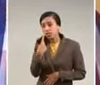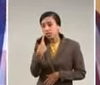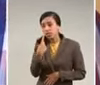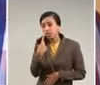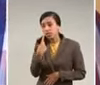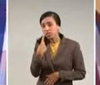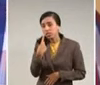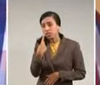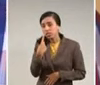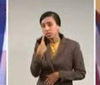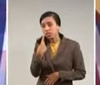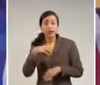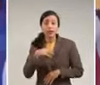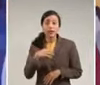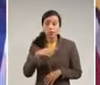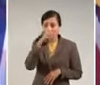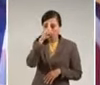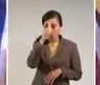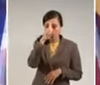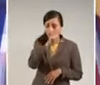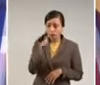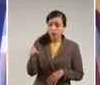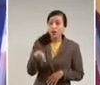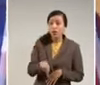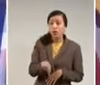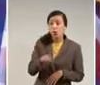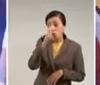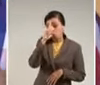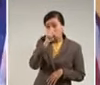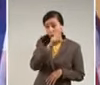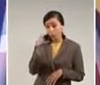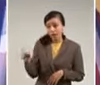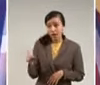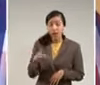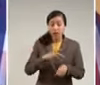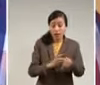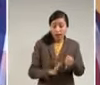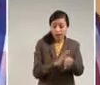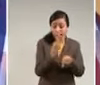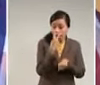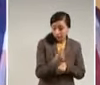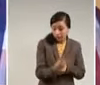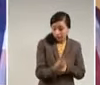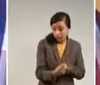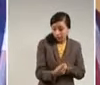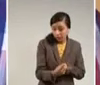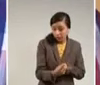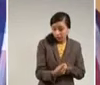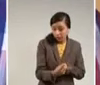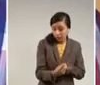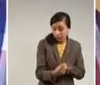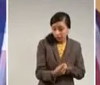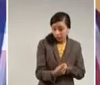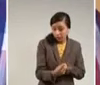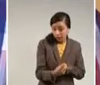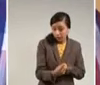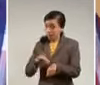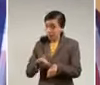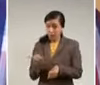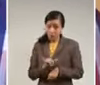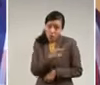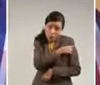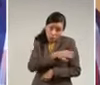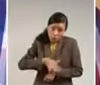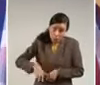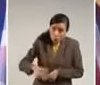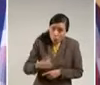hospital, recordar que es un hospital COVID y no COVID, sigue la vida normal, siguen atendiendo a otras afecciones que hoy nuestra población tiene y